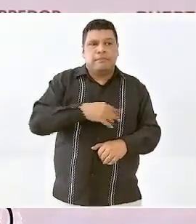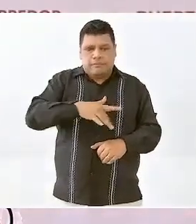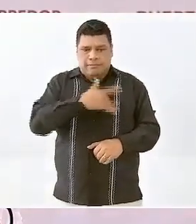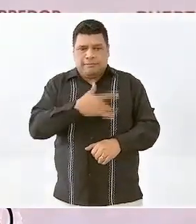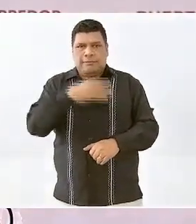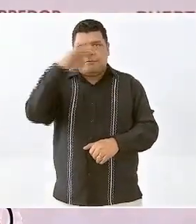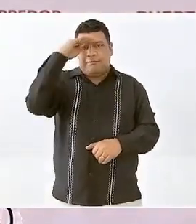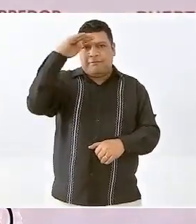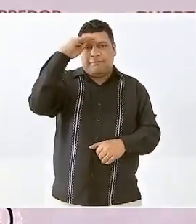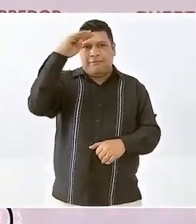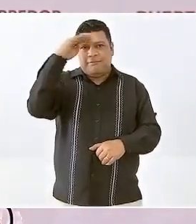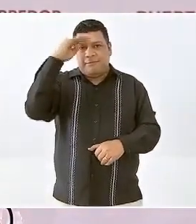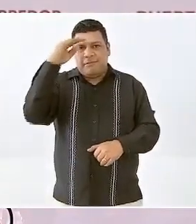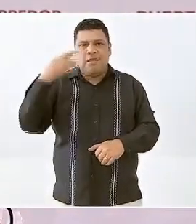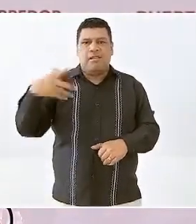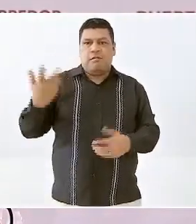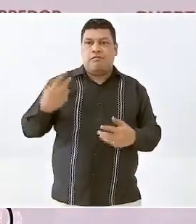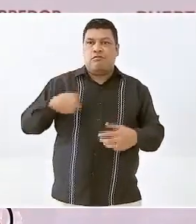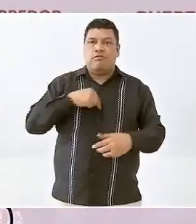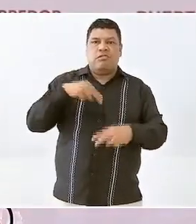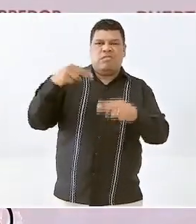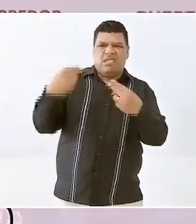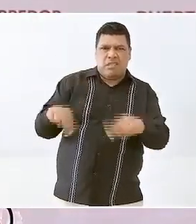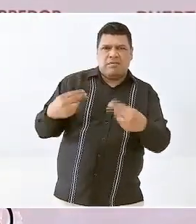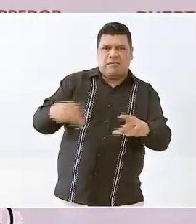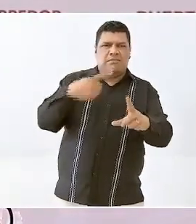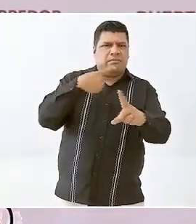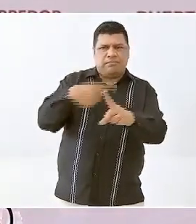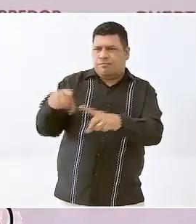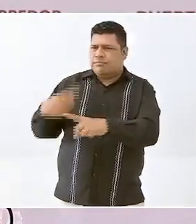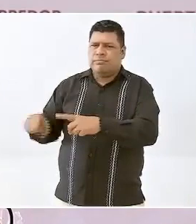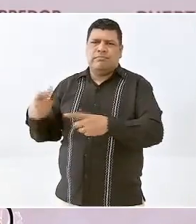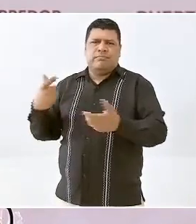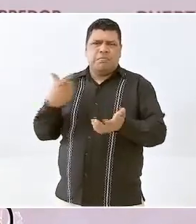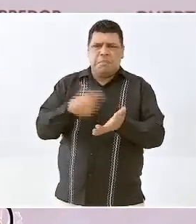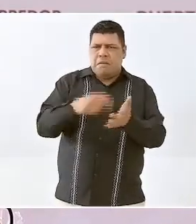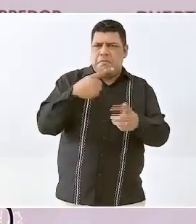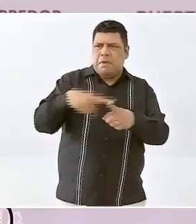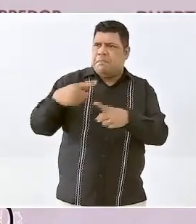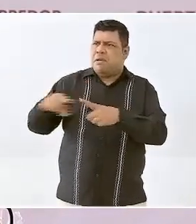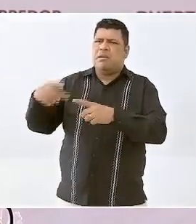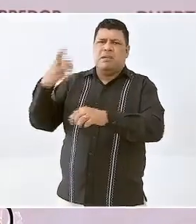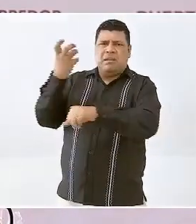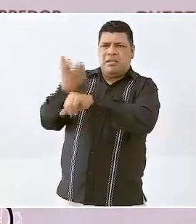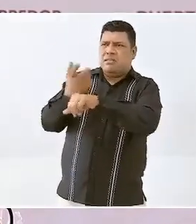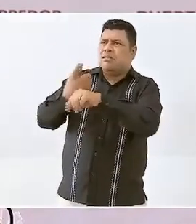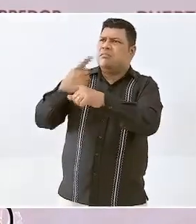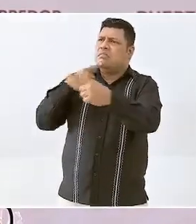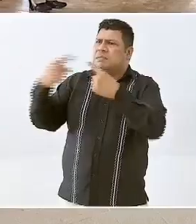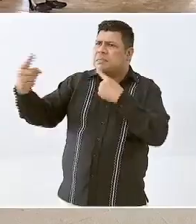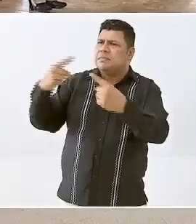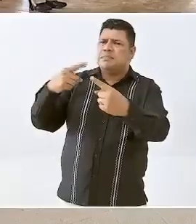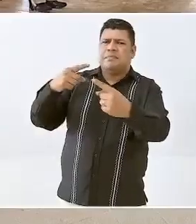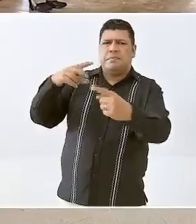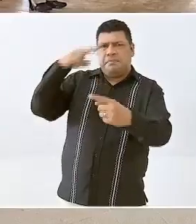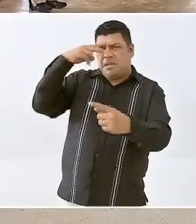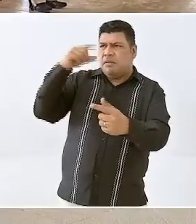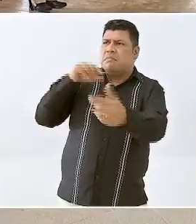pensar que todo el comercio que tiene México con Estados Unidos actualmente